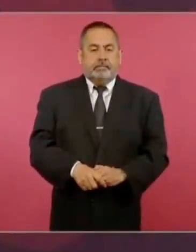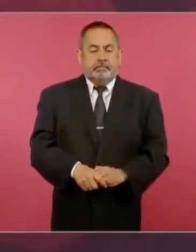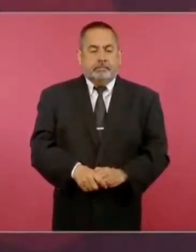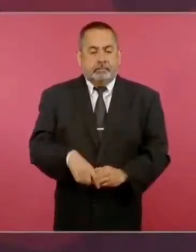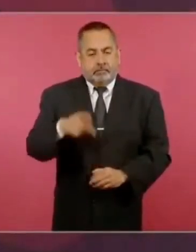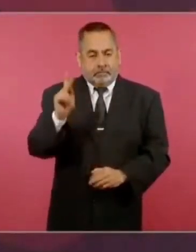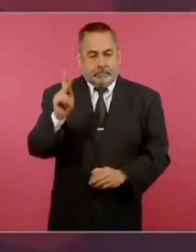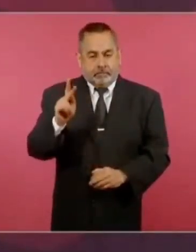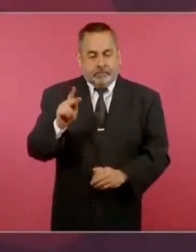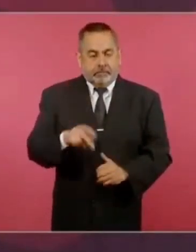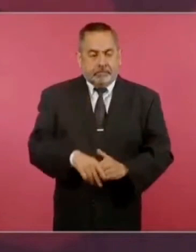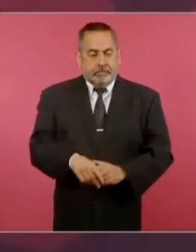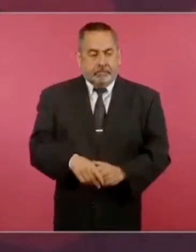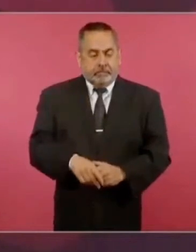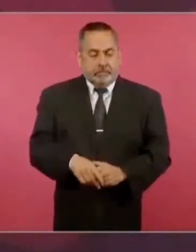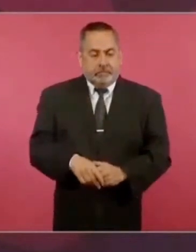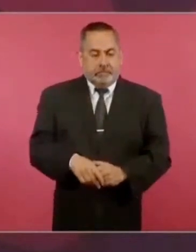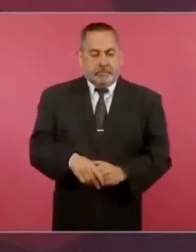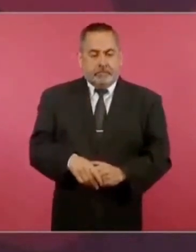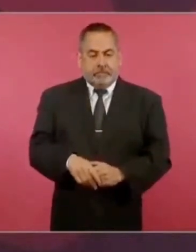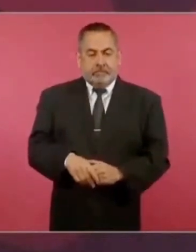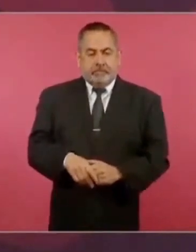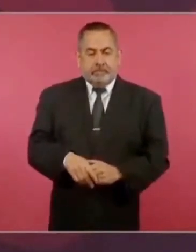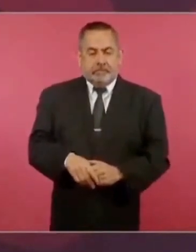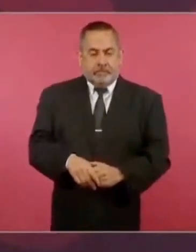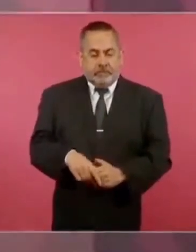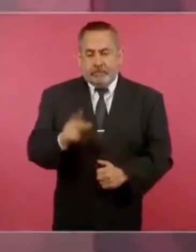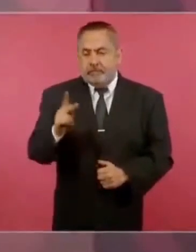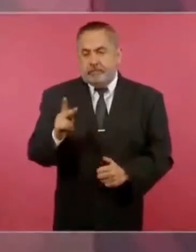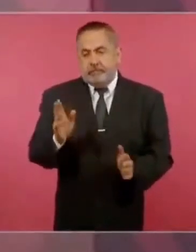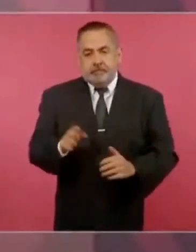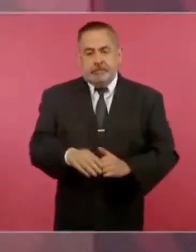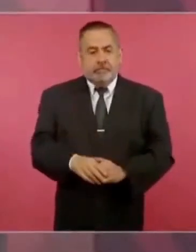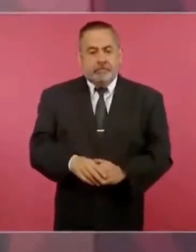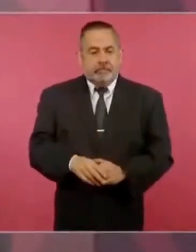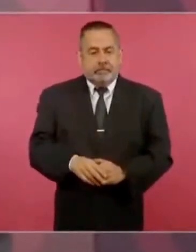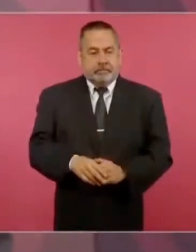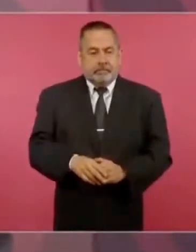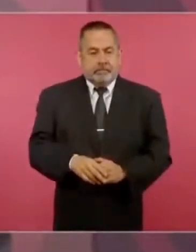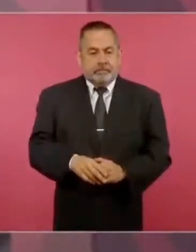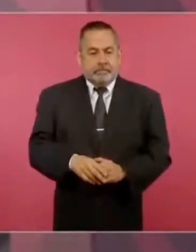Pero no es,